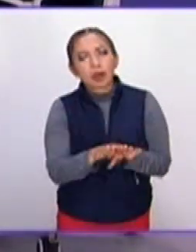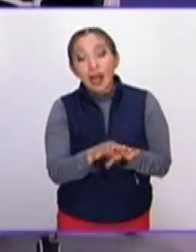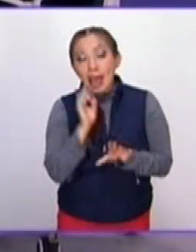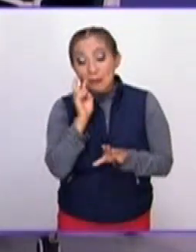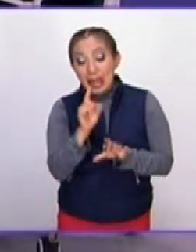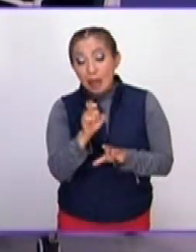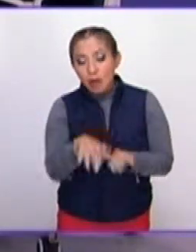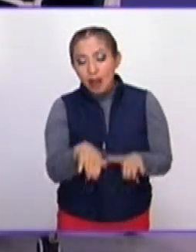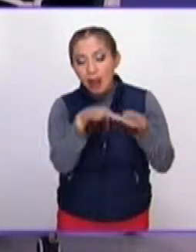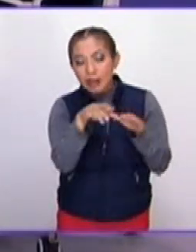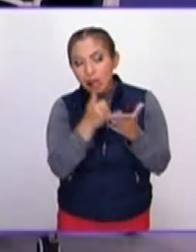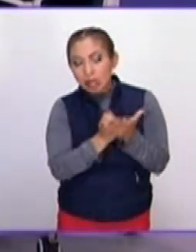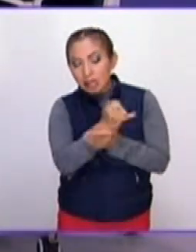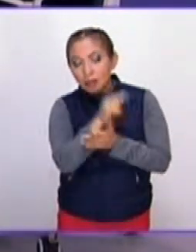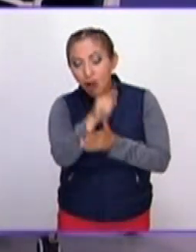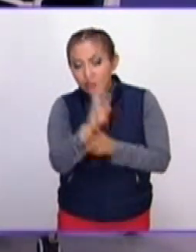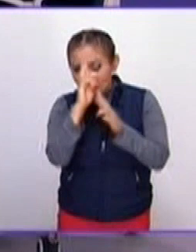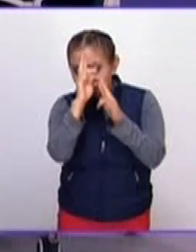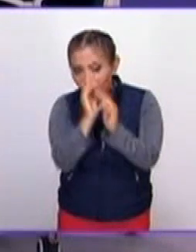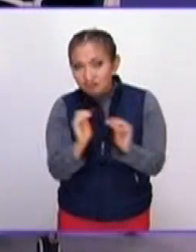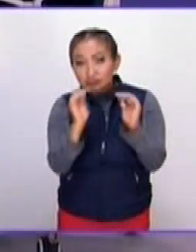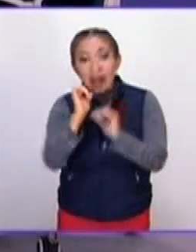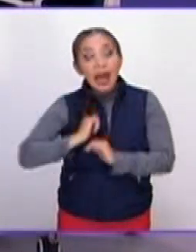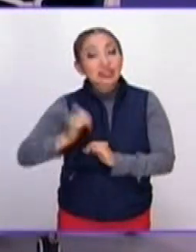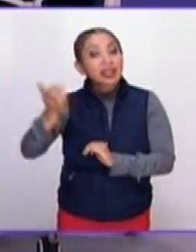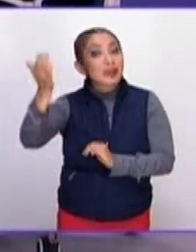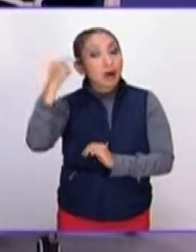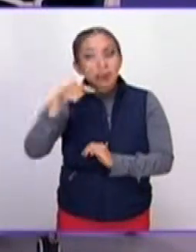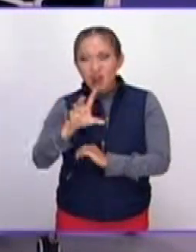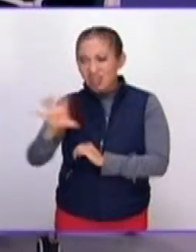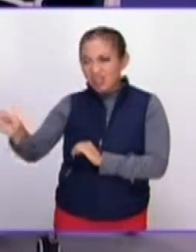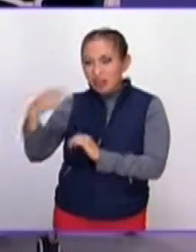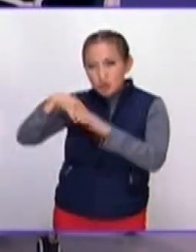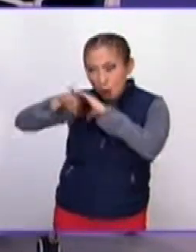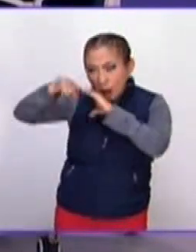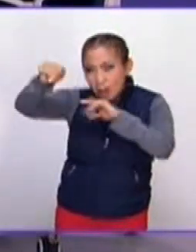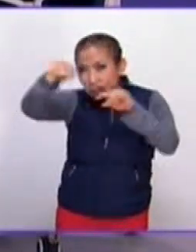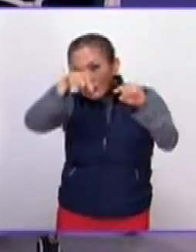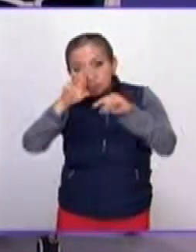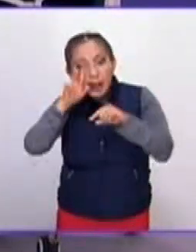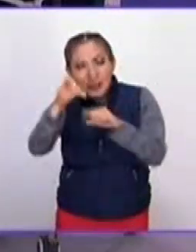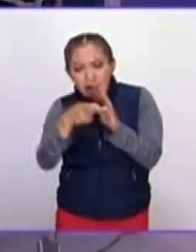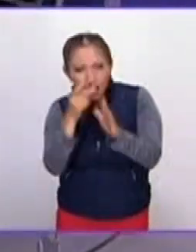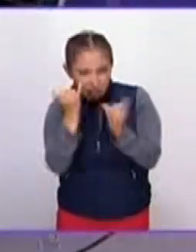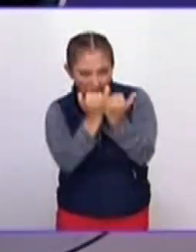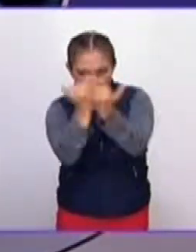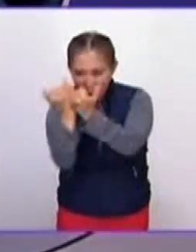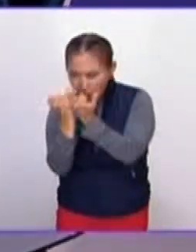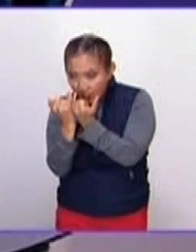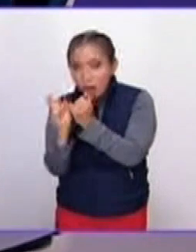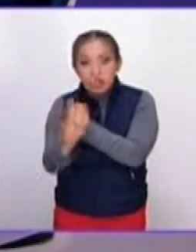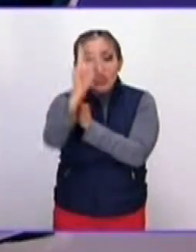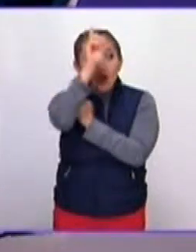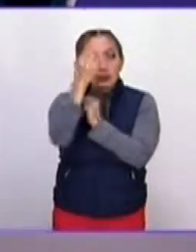variable inundación va a ser determinante en un ritual prehispánico, pero si tenemos 500 cuevas, para ver esas constantes, ¿qué